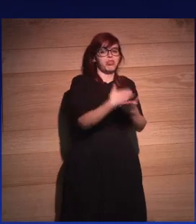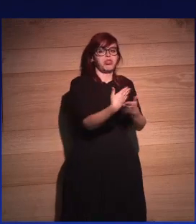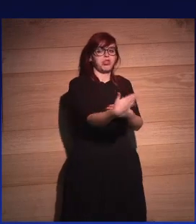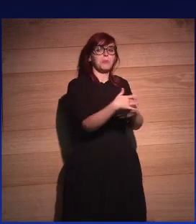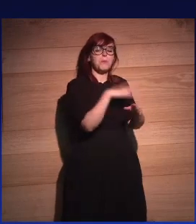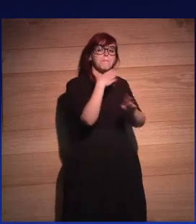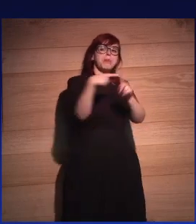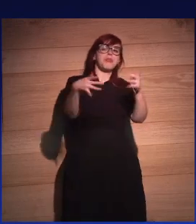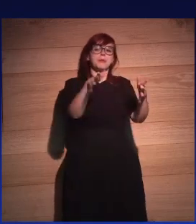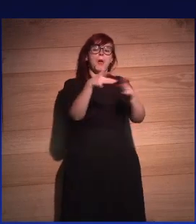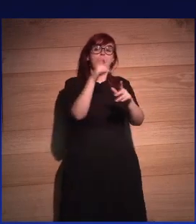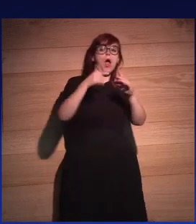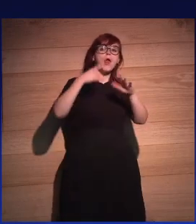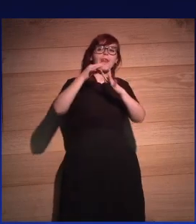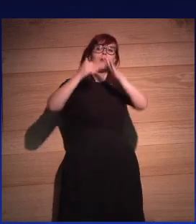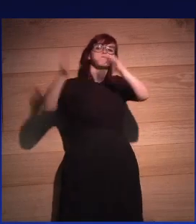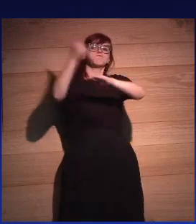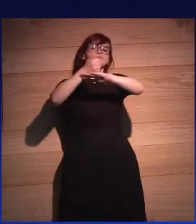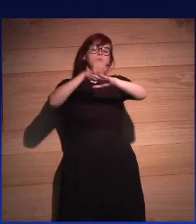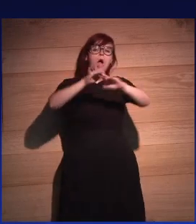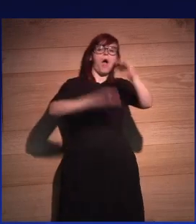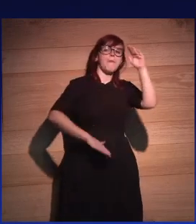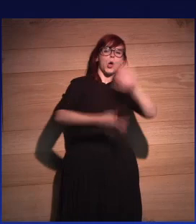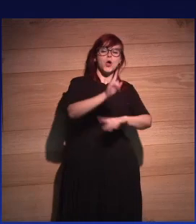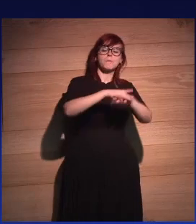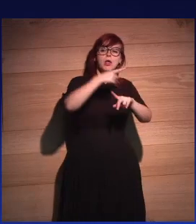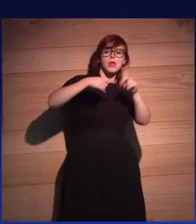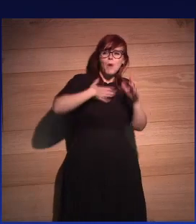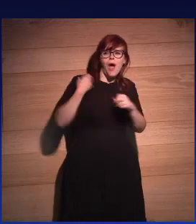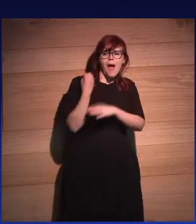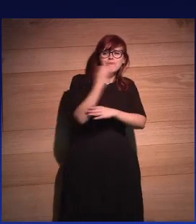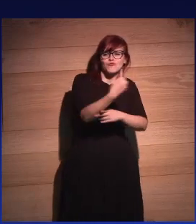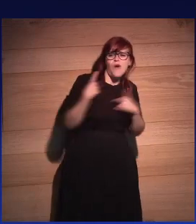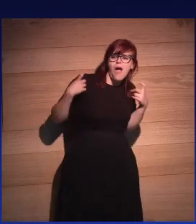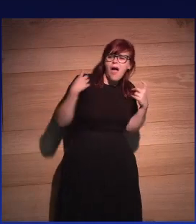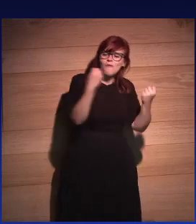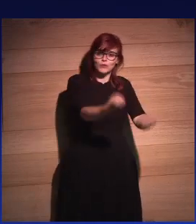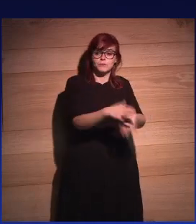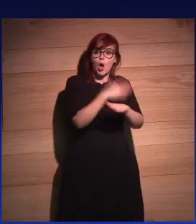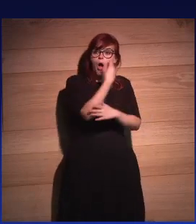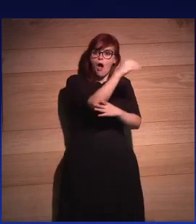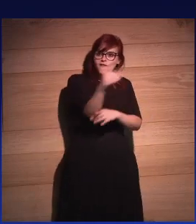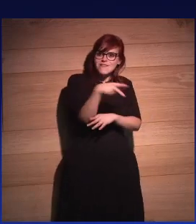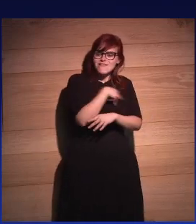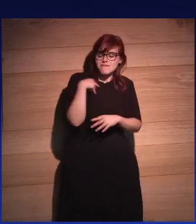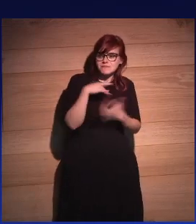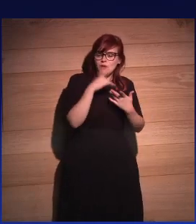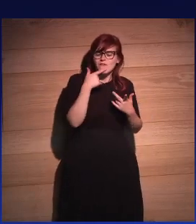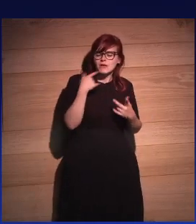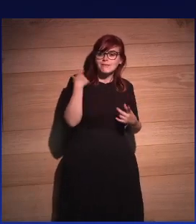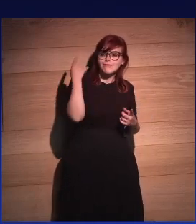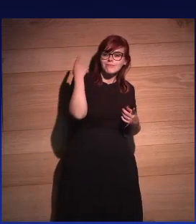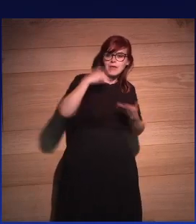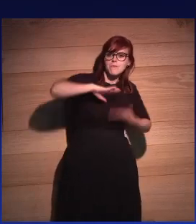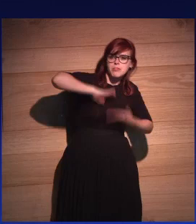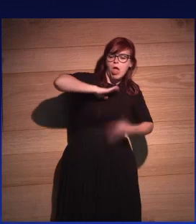por el medio, ¿no? Ni muy arriba ni muy abajo. Esa gente necesita un apoyo brutal. Gente joven en general, gente con